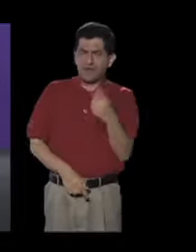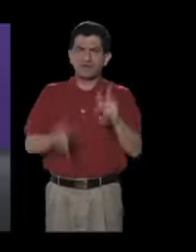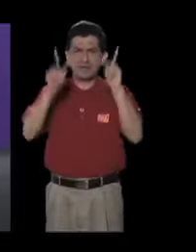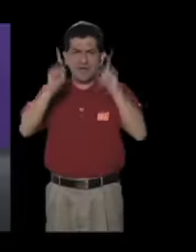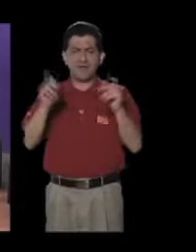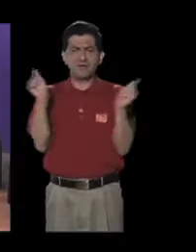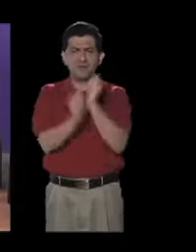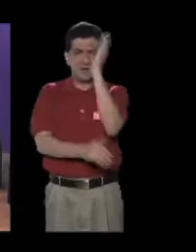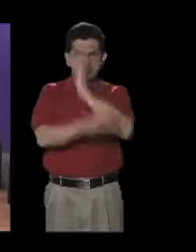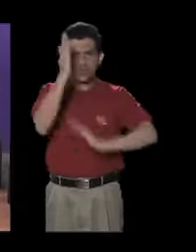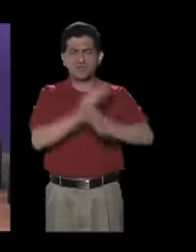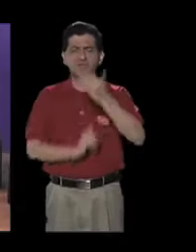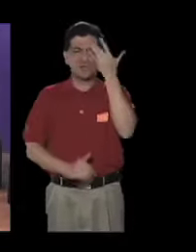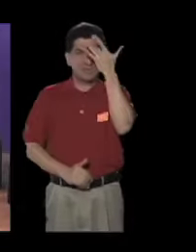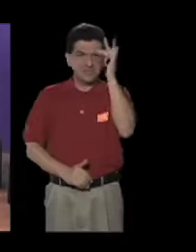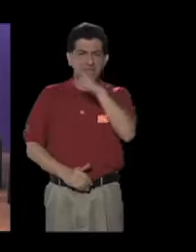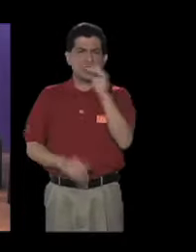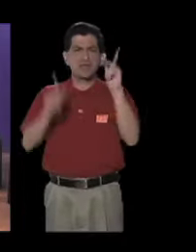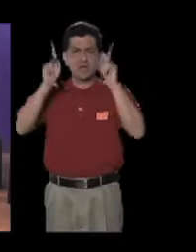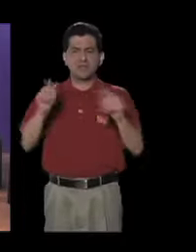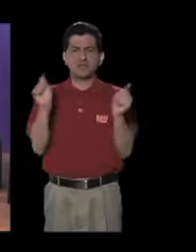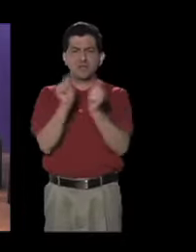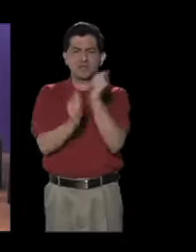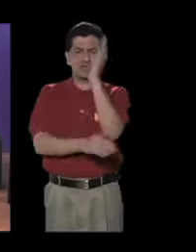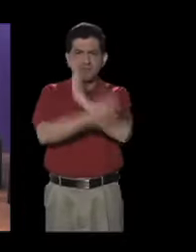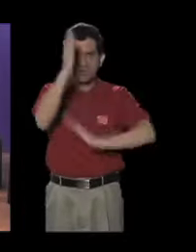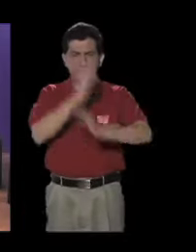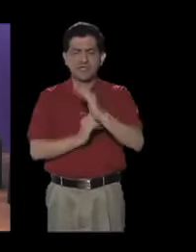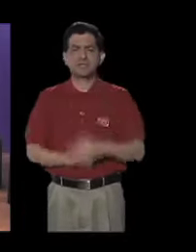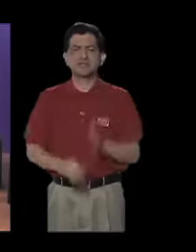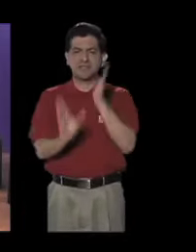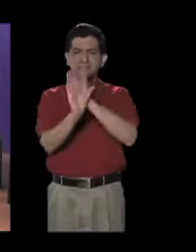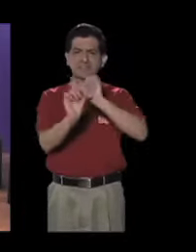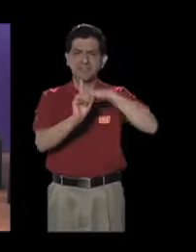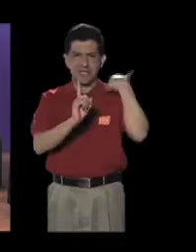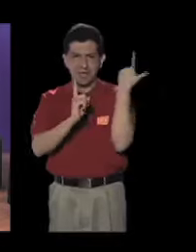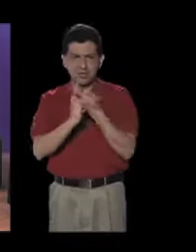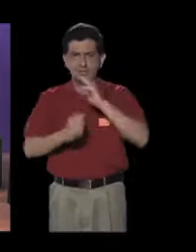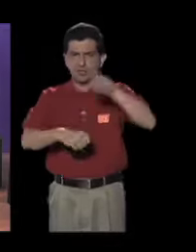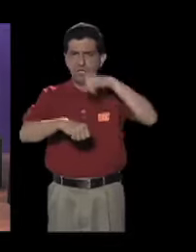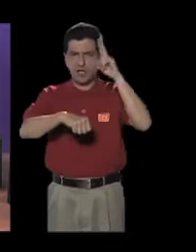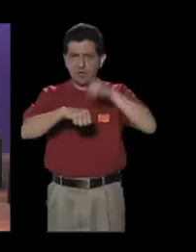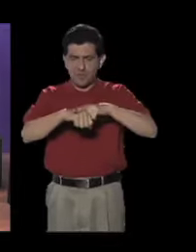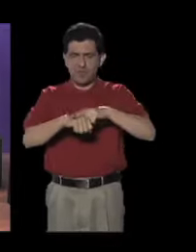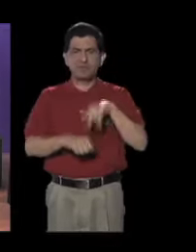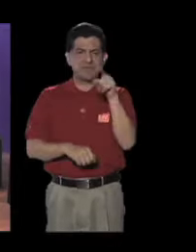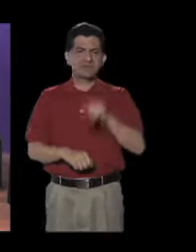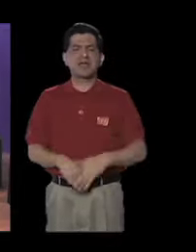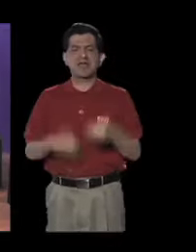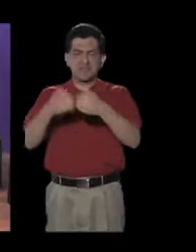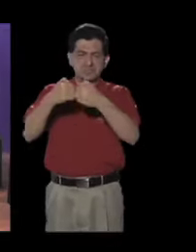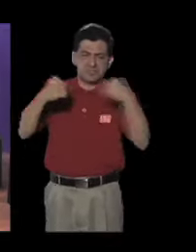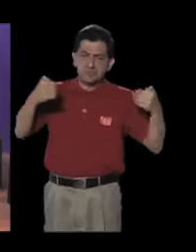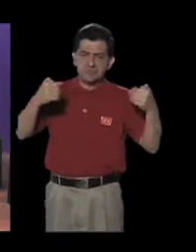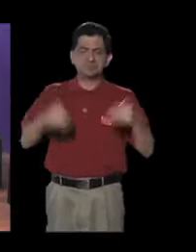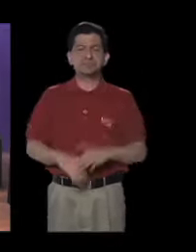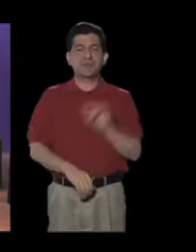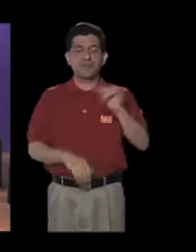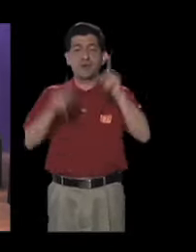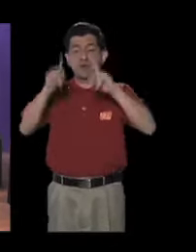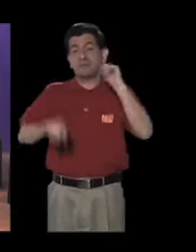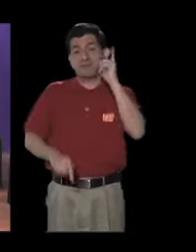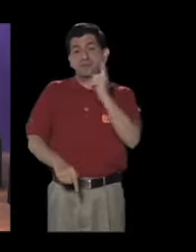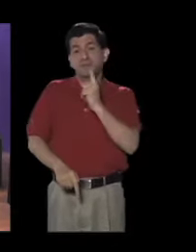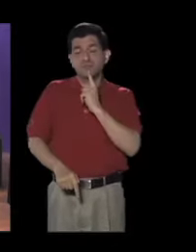falta mucho con las personas con discapacidad intelectual y las personas con discapacidad psicosocial que normalmente son bastante marginadas. Y